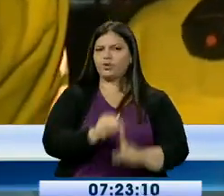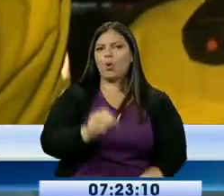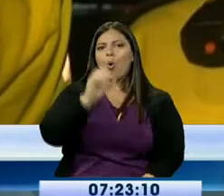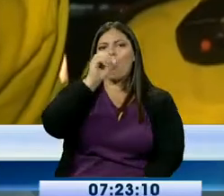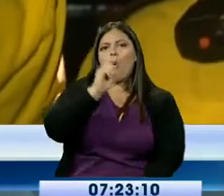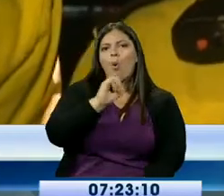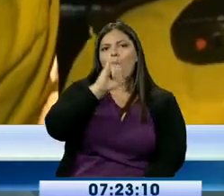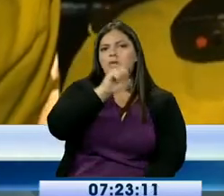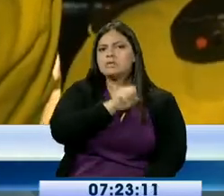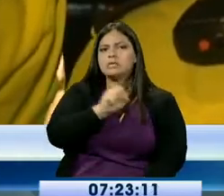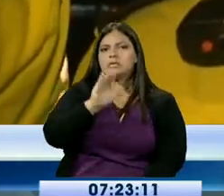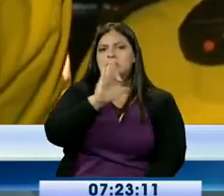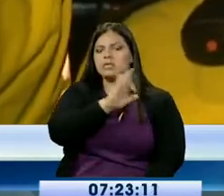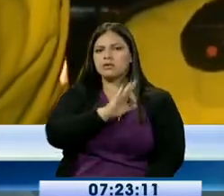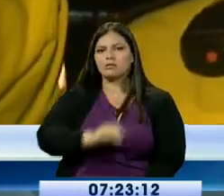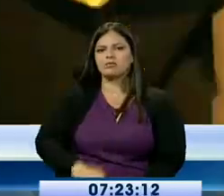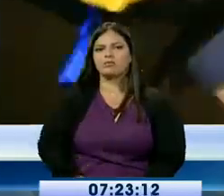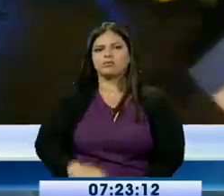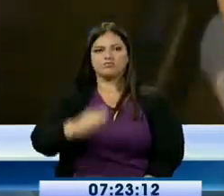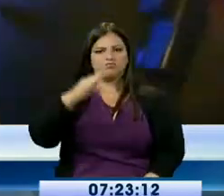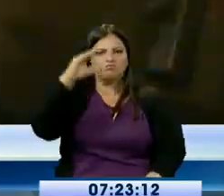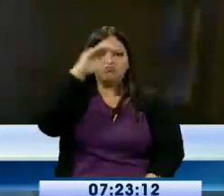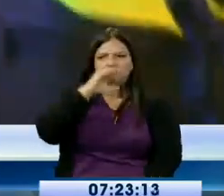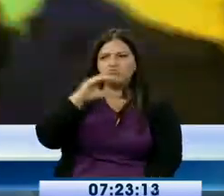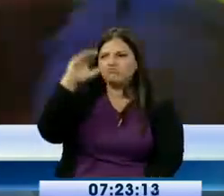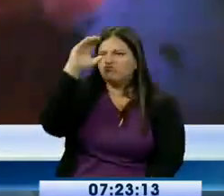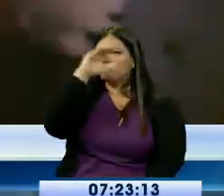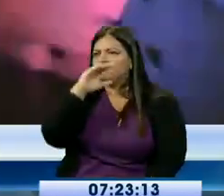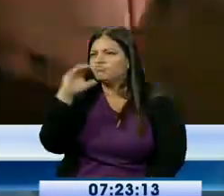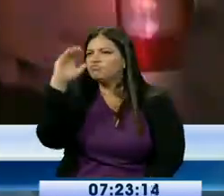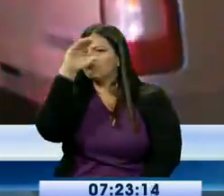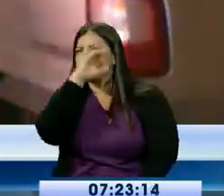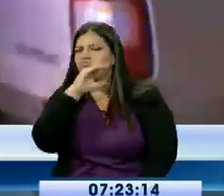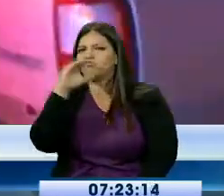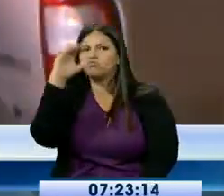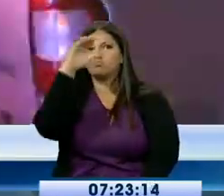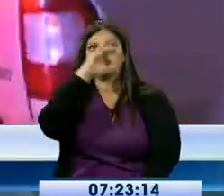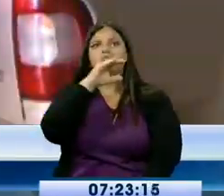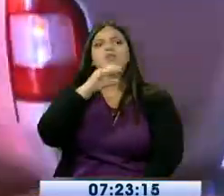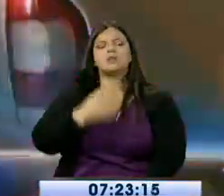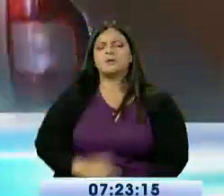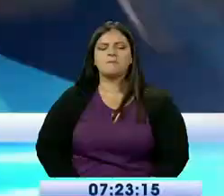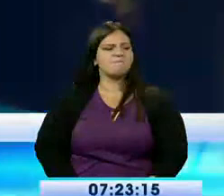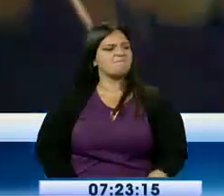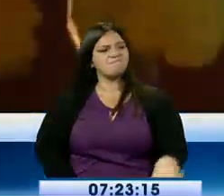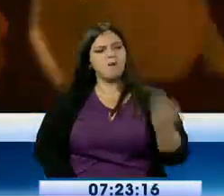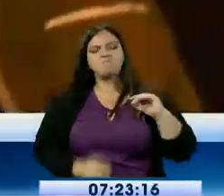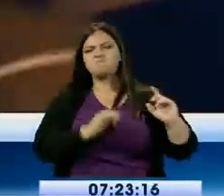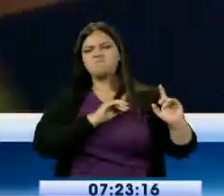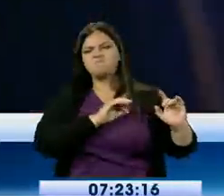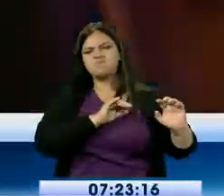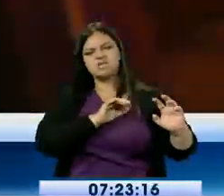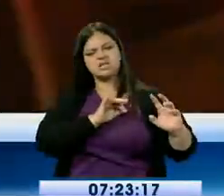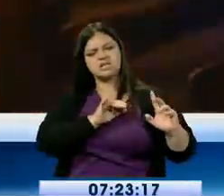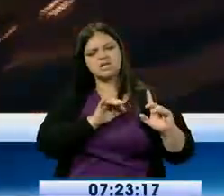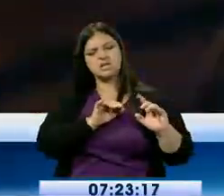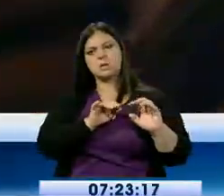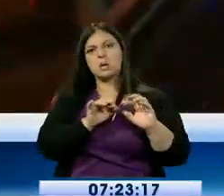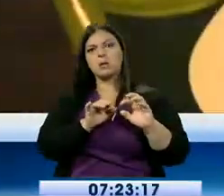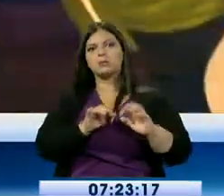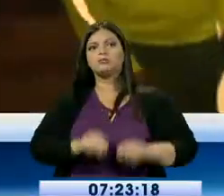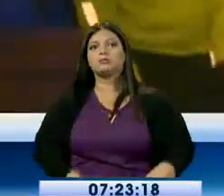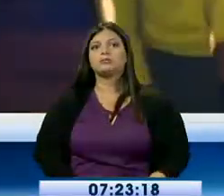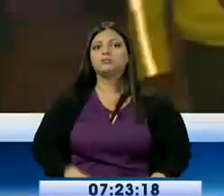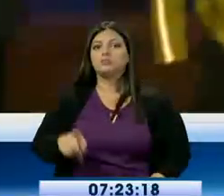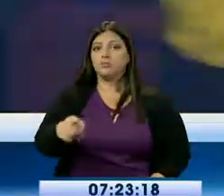preventivo del sector de aquí. Los sospechosos fueron sorprendidos por los agentes de la UIAD cuando circulaban por el sector de la Ecuatoriana,